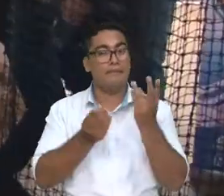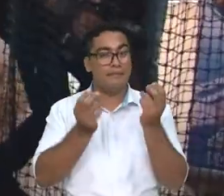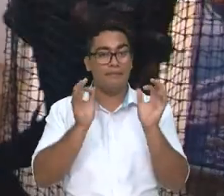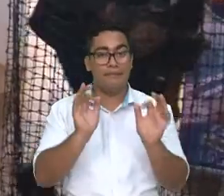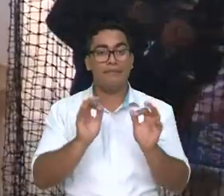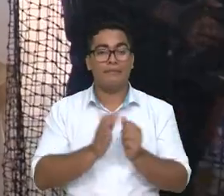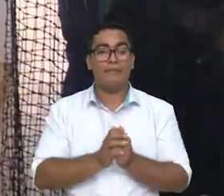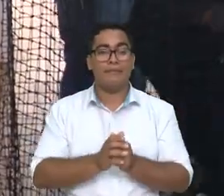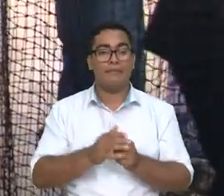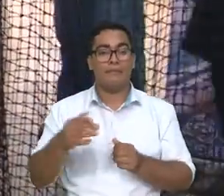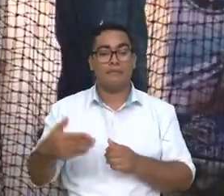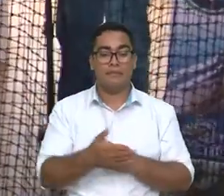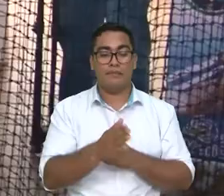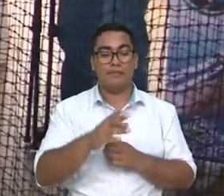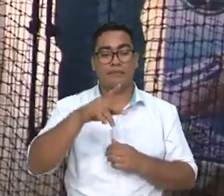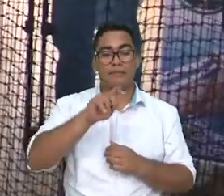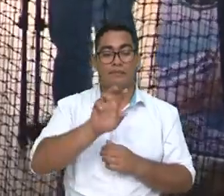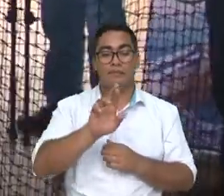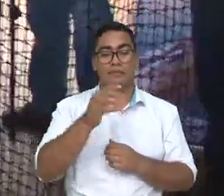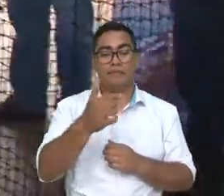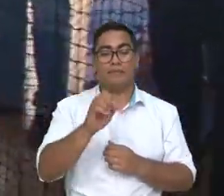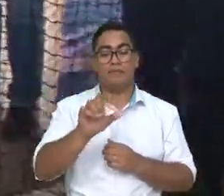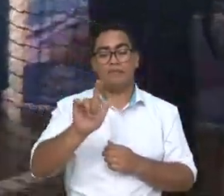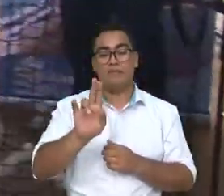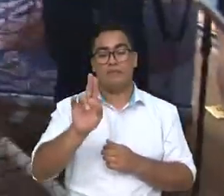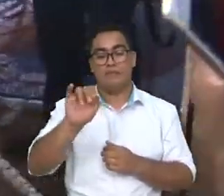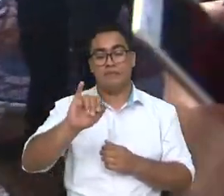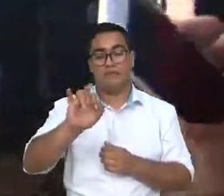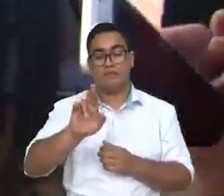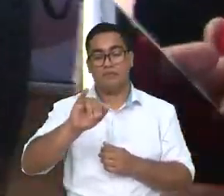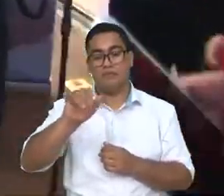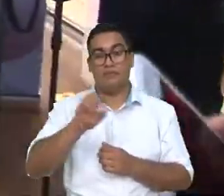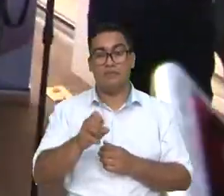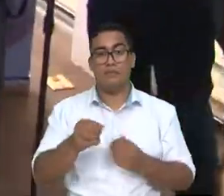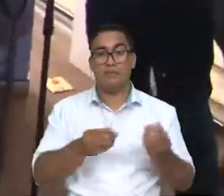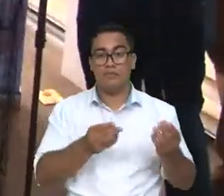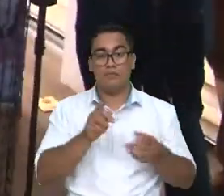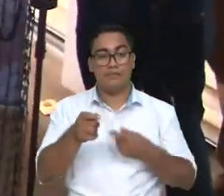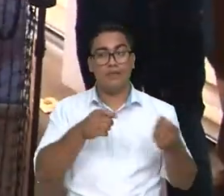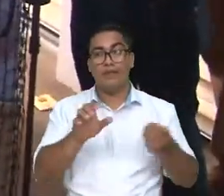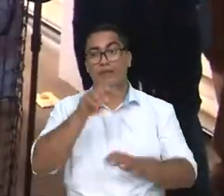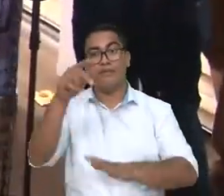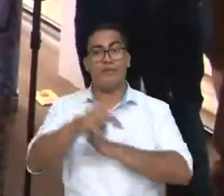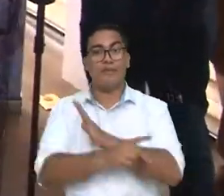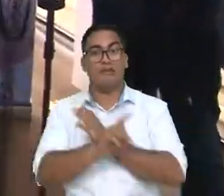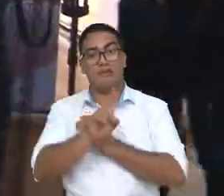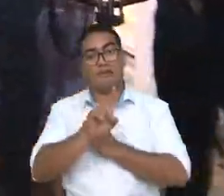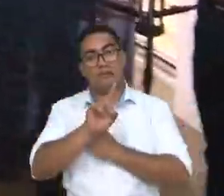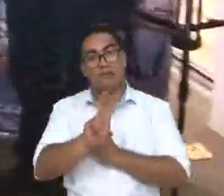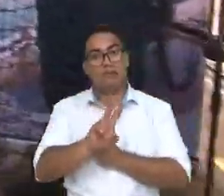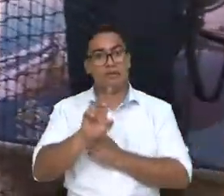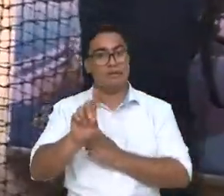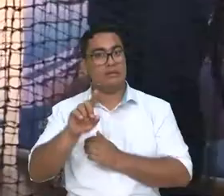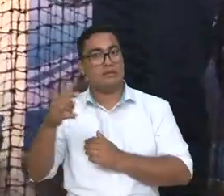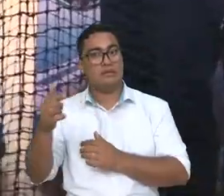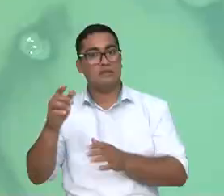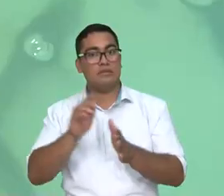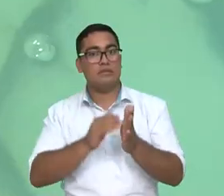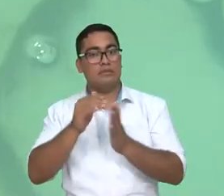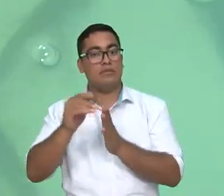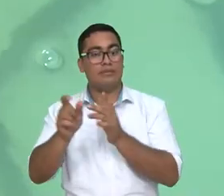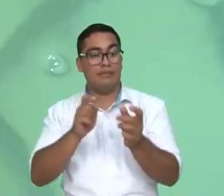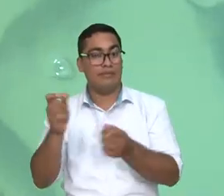La exportación de pargo lunarejo ha dejado a Nicaragua entre 12 y 17 millones de dólares. La donación de